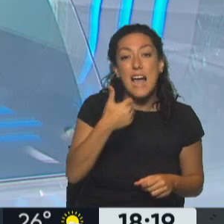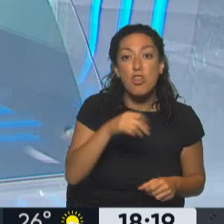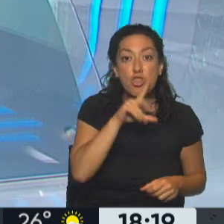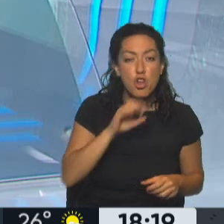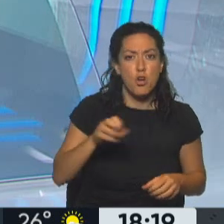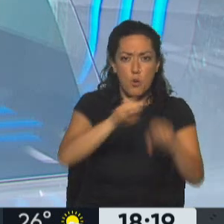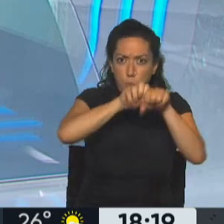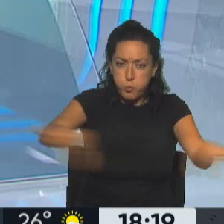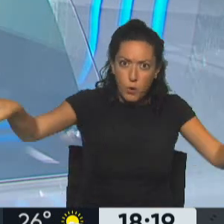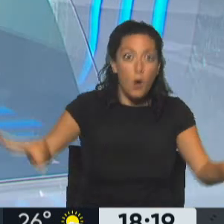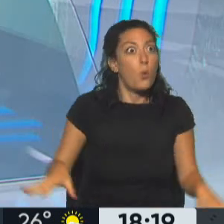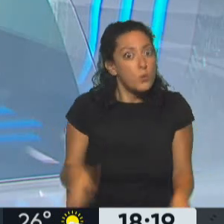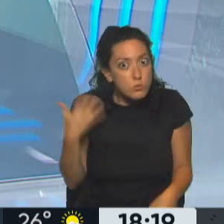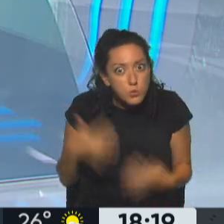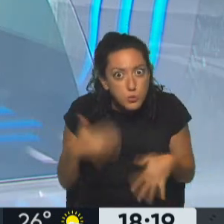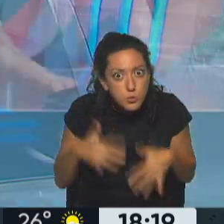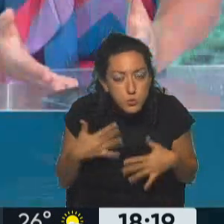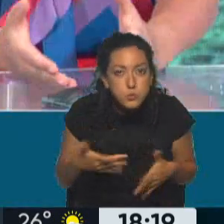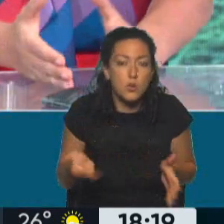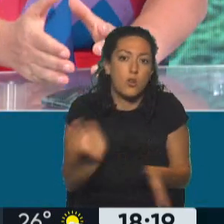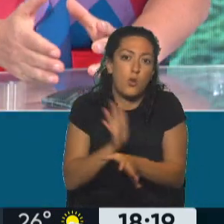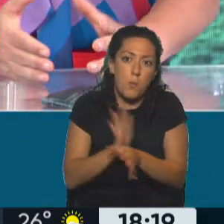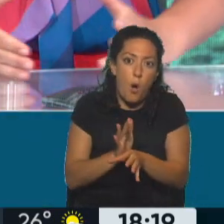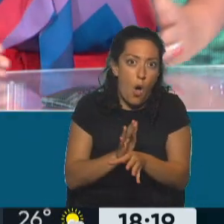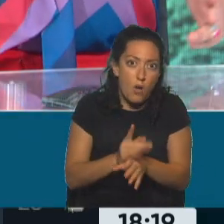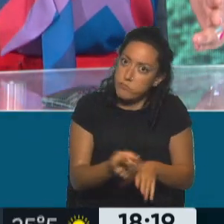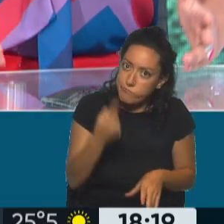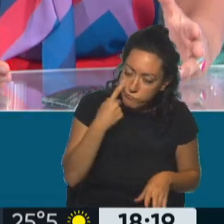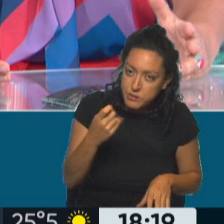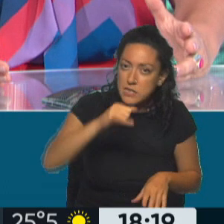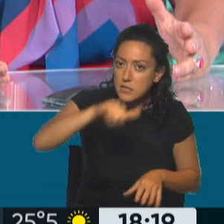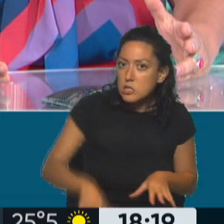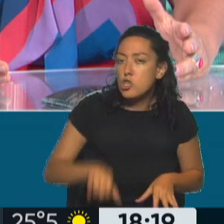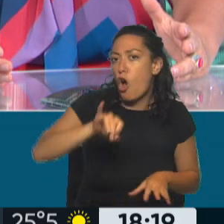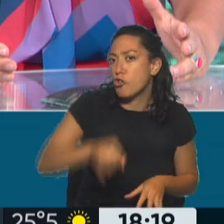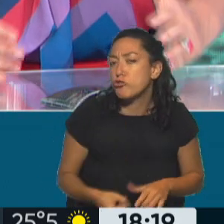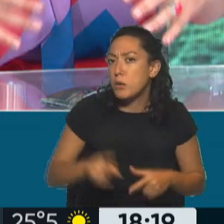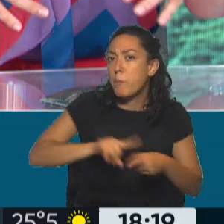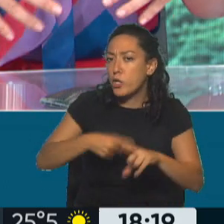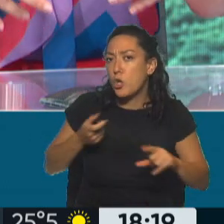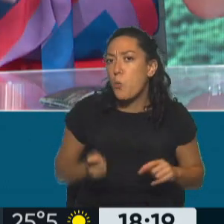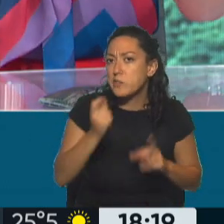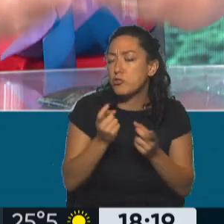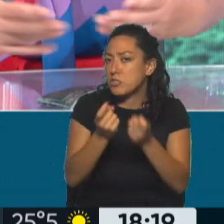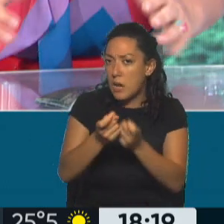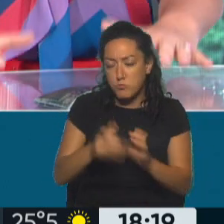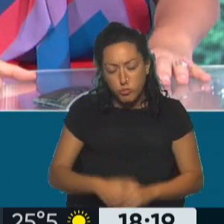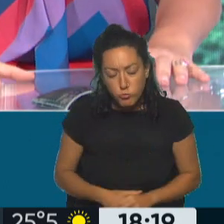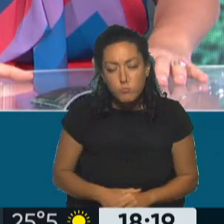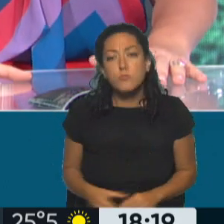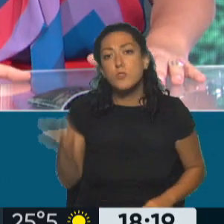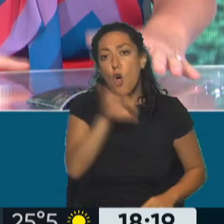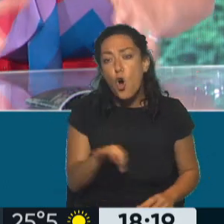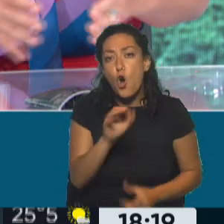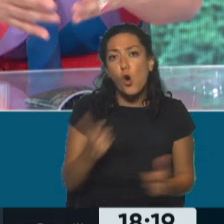fue como que eso terminó de precipitar la necesidad de impulsar el juicio político, o por lo menos que la